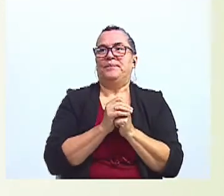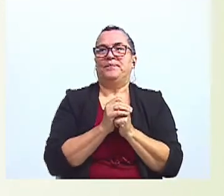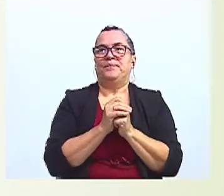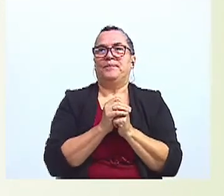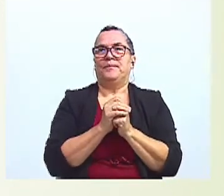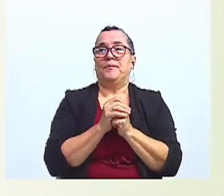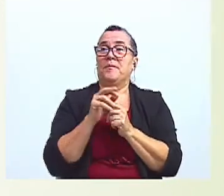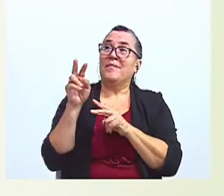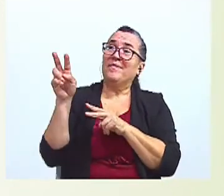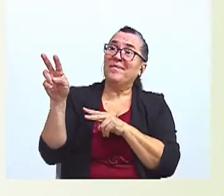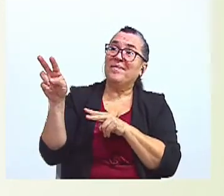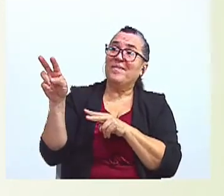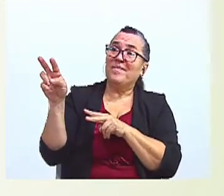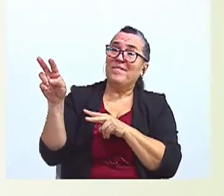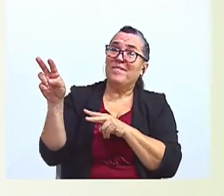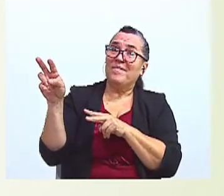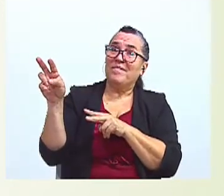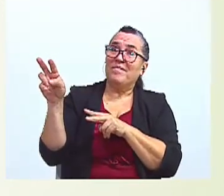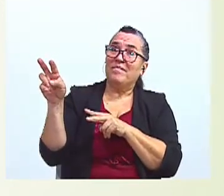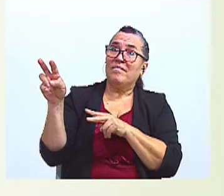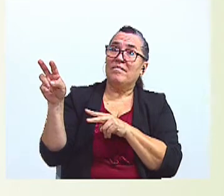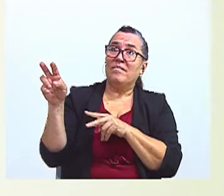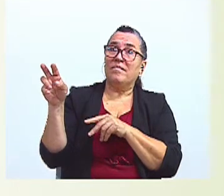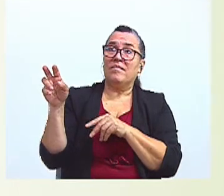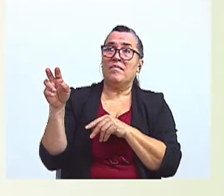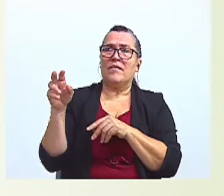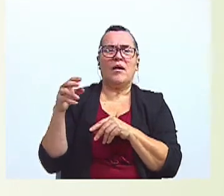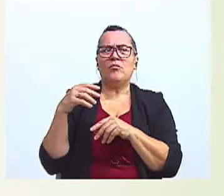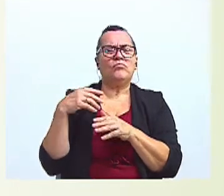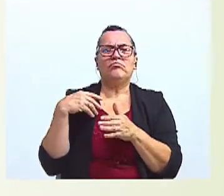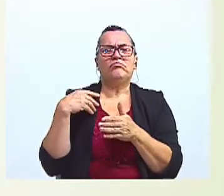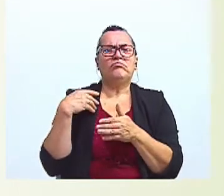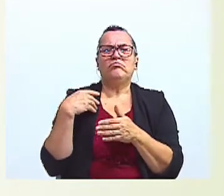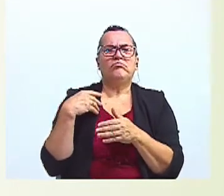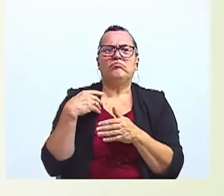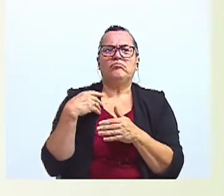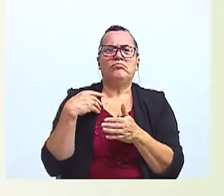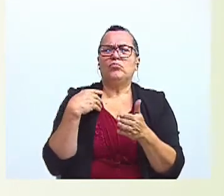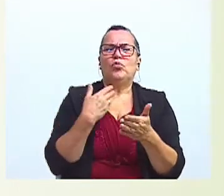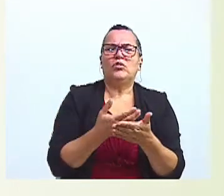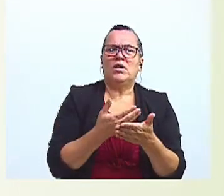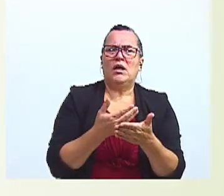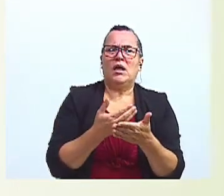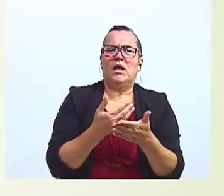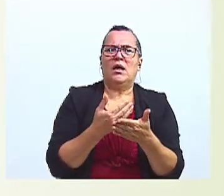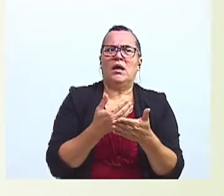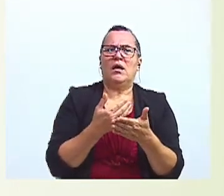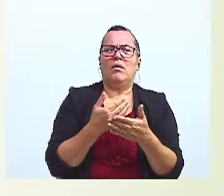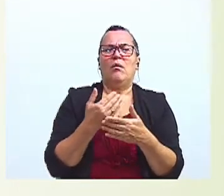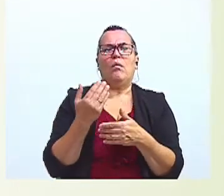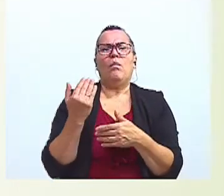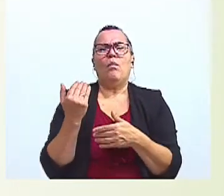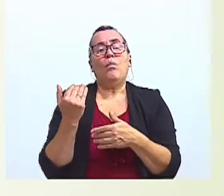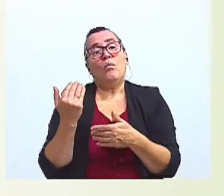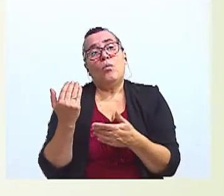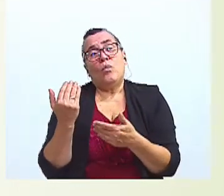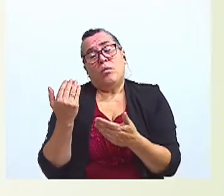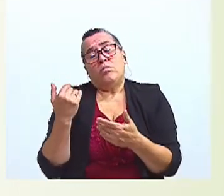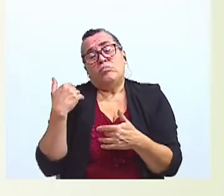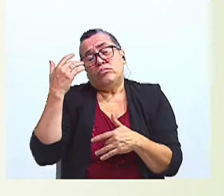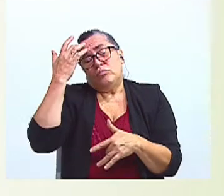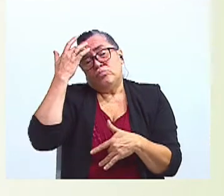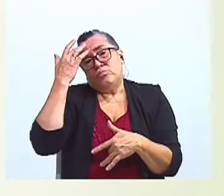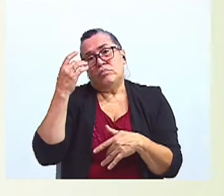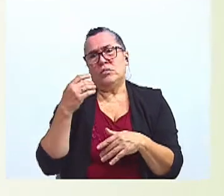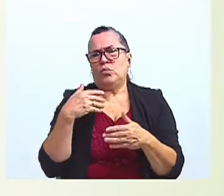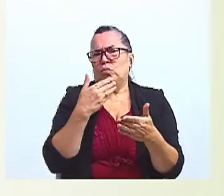el ejemplo, no llegué porque estuve enfermo. Ahí estoy dando la explicación del por